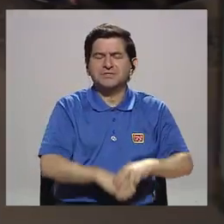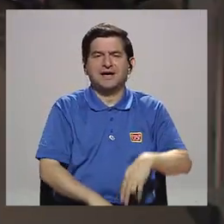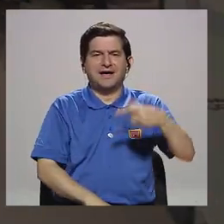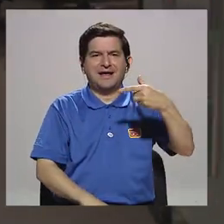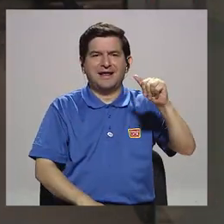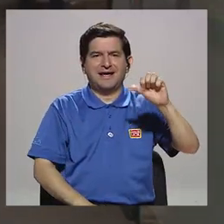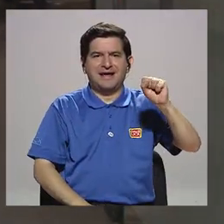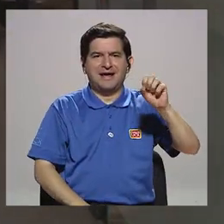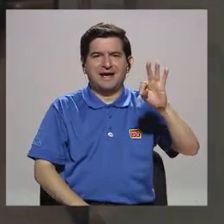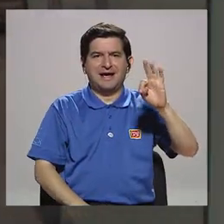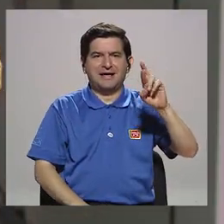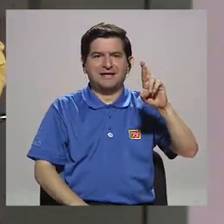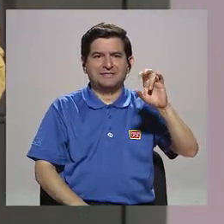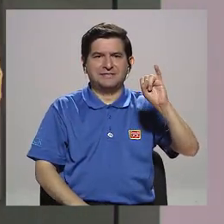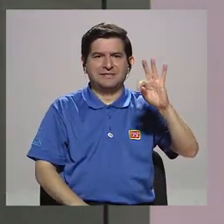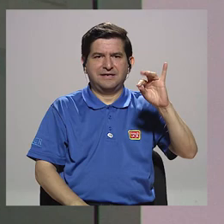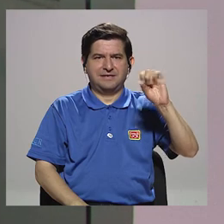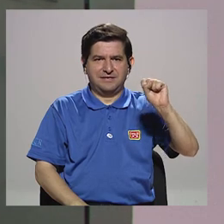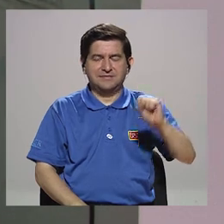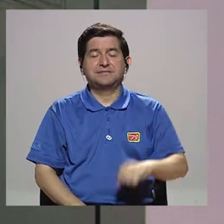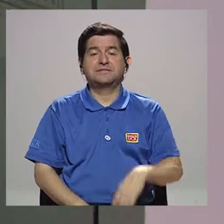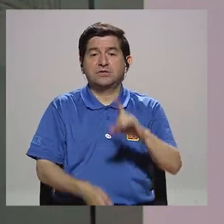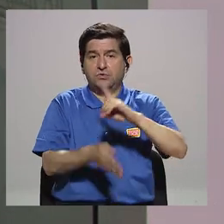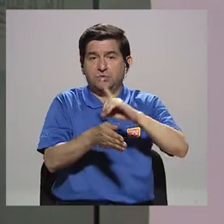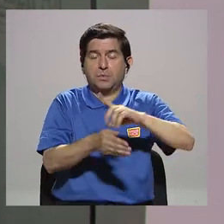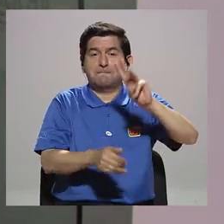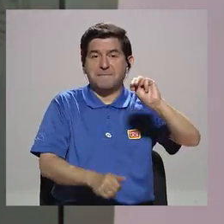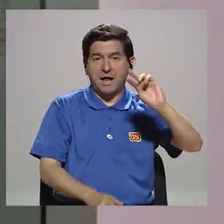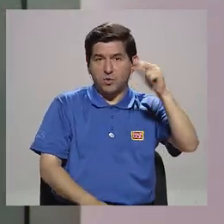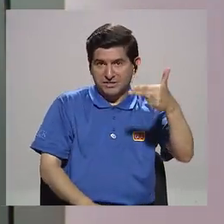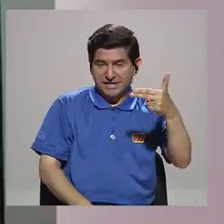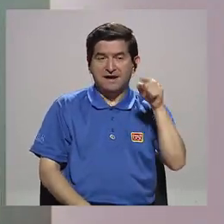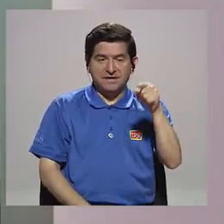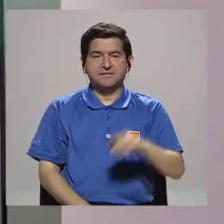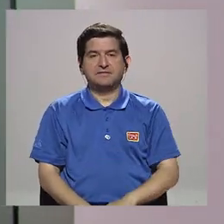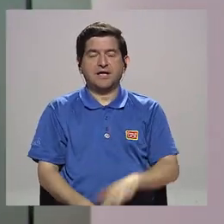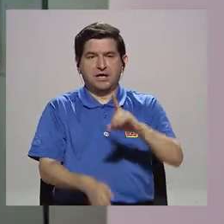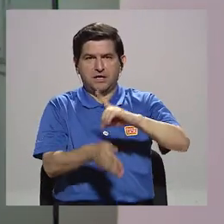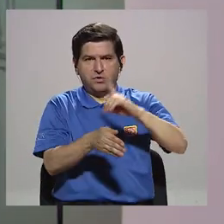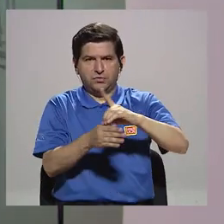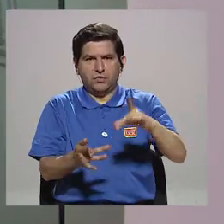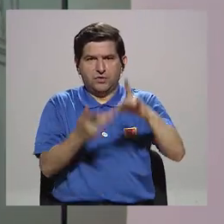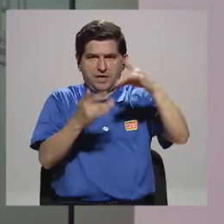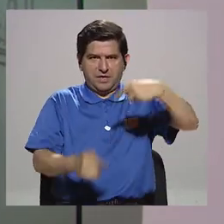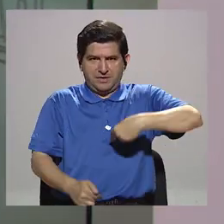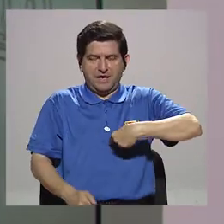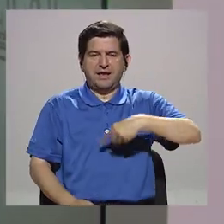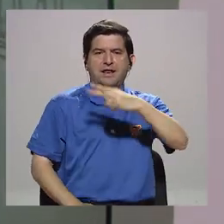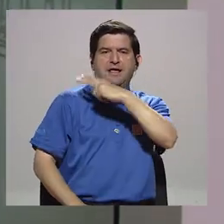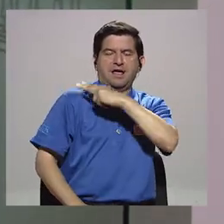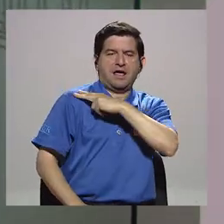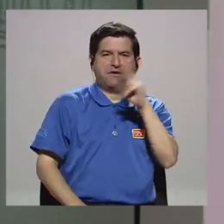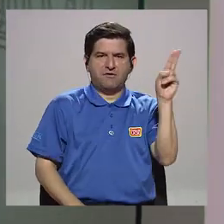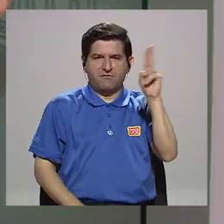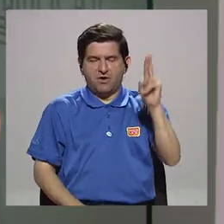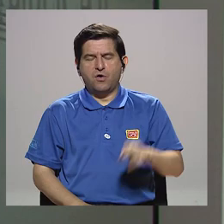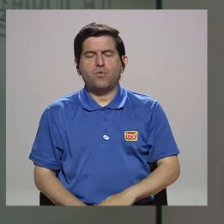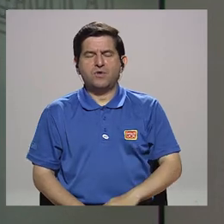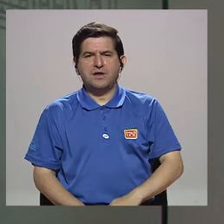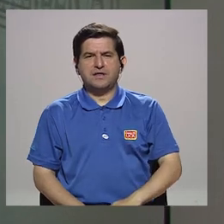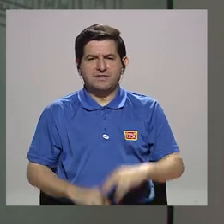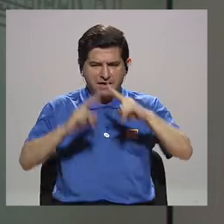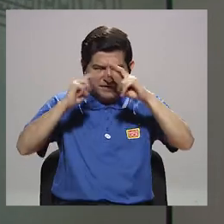menudo, la gastritis. Vamos a conversar con el doctor Manuel Chávez, él es médico gastroenterólogo, él es el jefe de la unidad